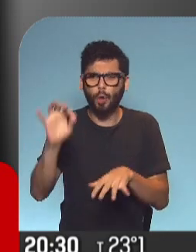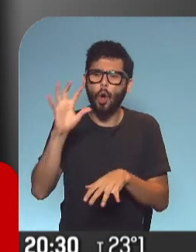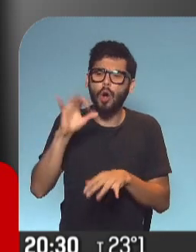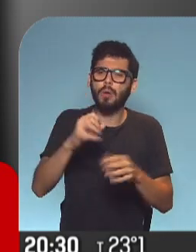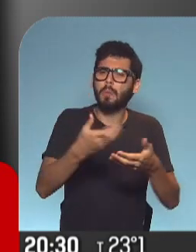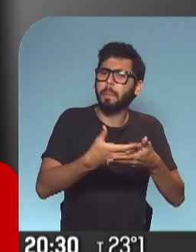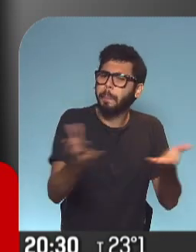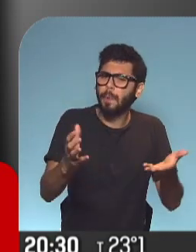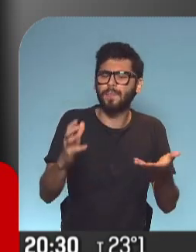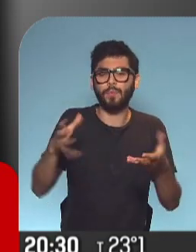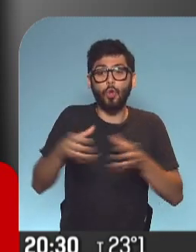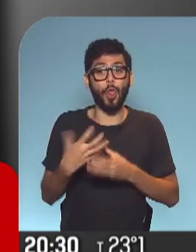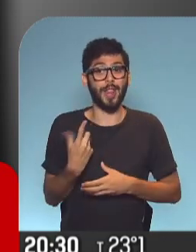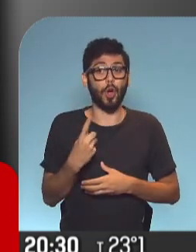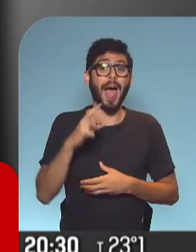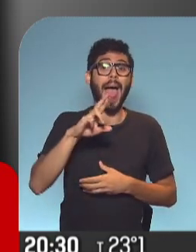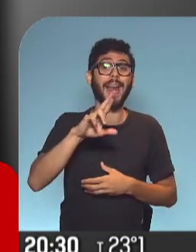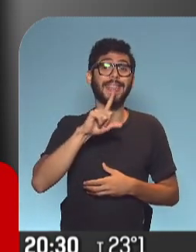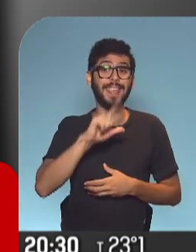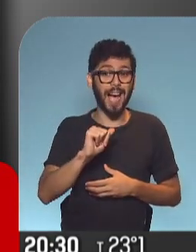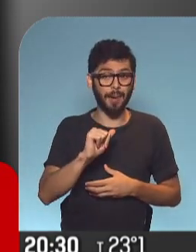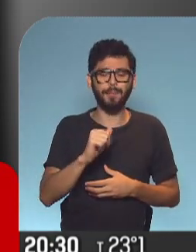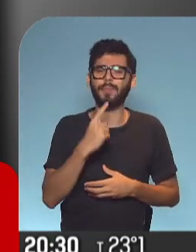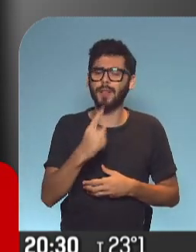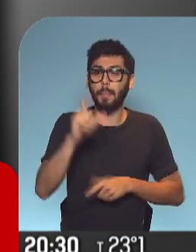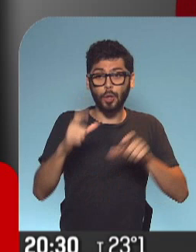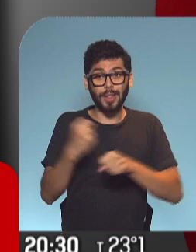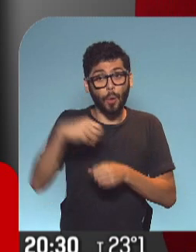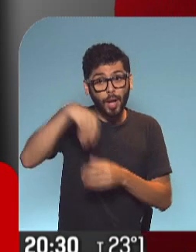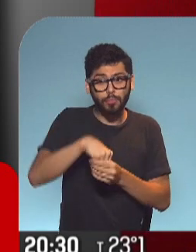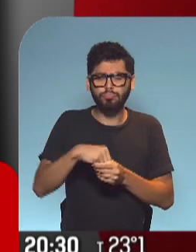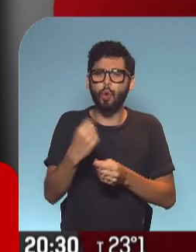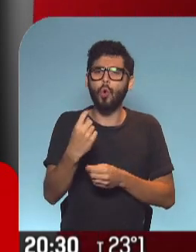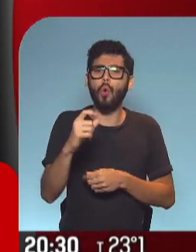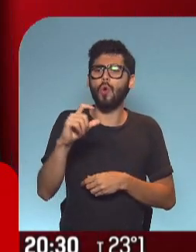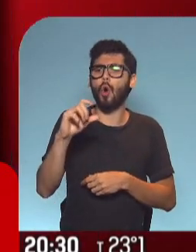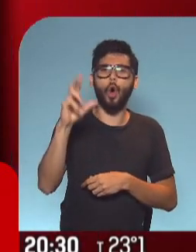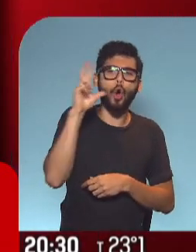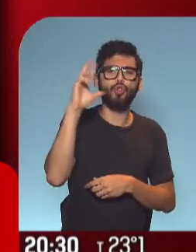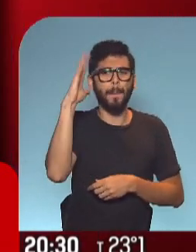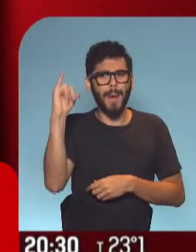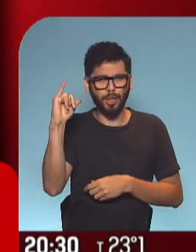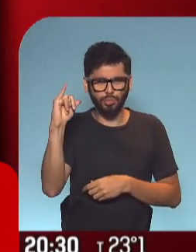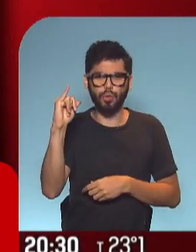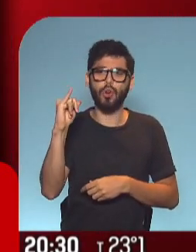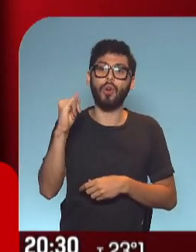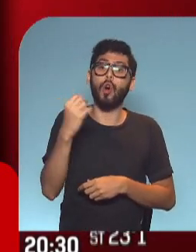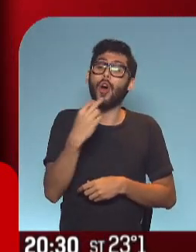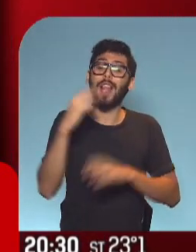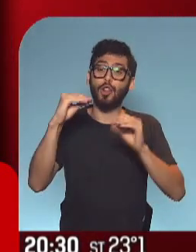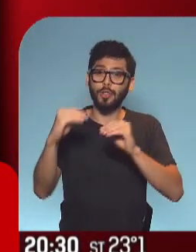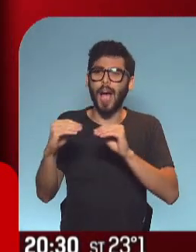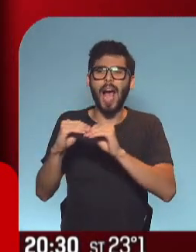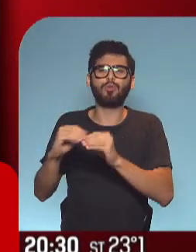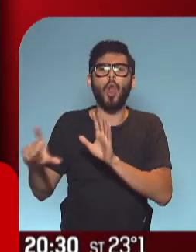el directorio de rt a informa que sus integrantes recibieron un mail el día 8 de marzo a las 23 08 por parte del director de